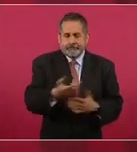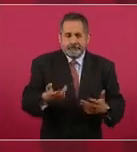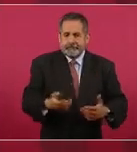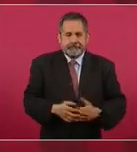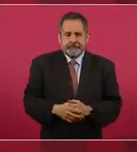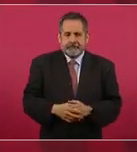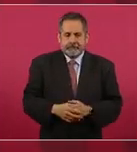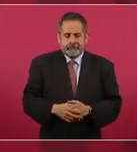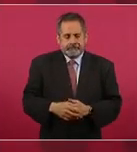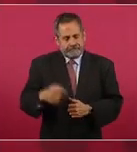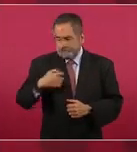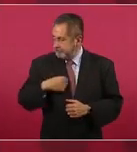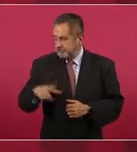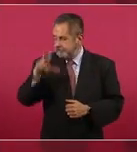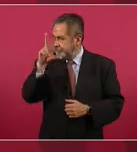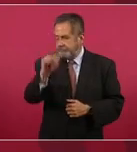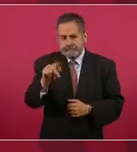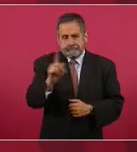No.